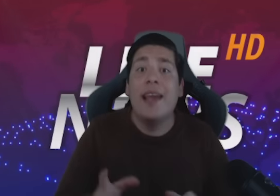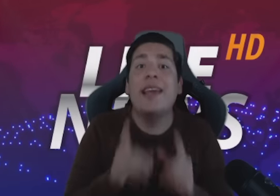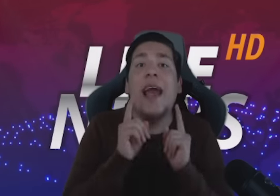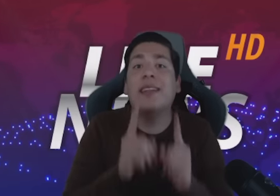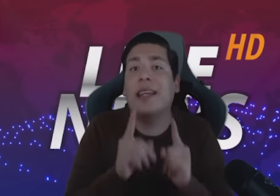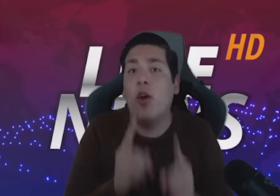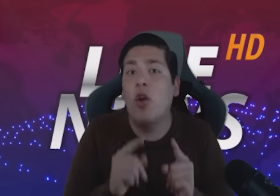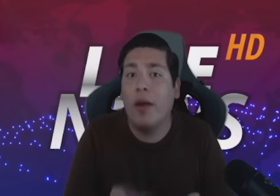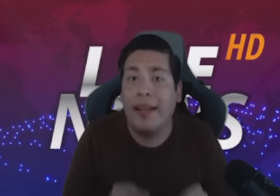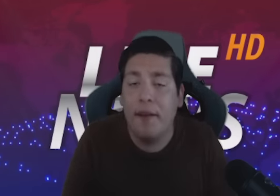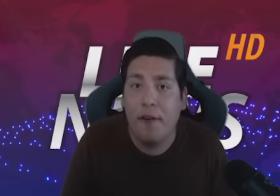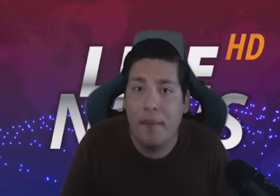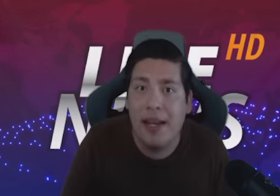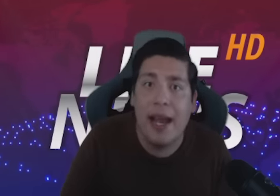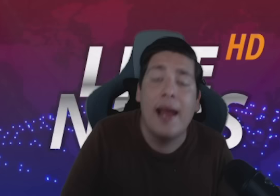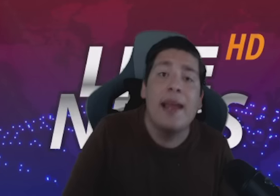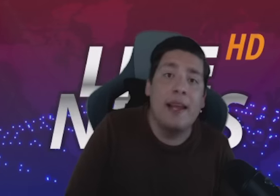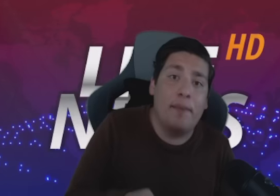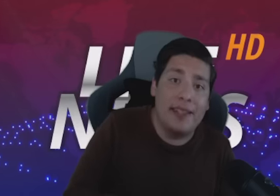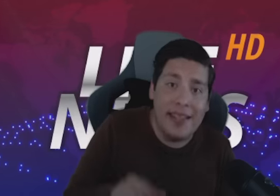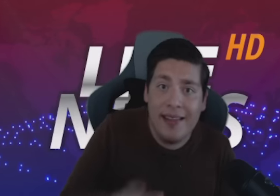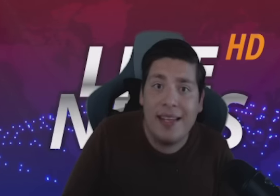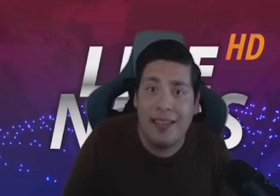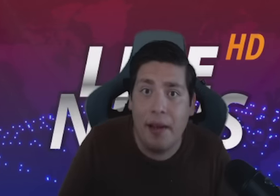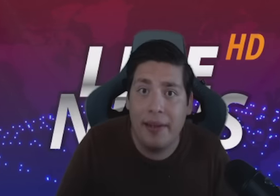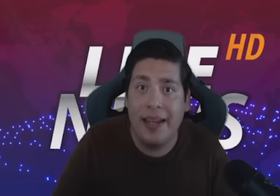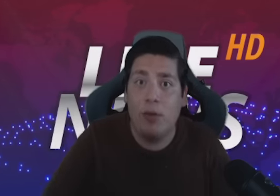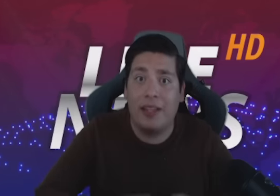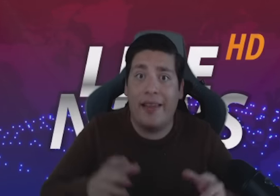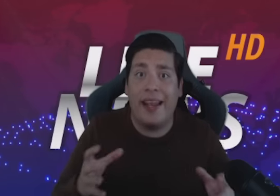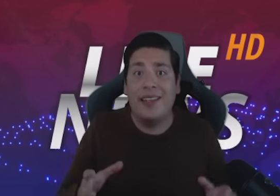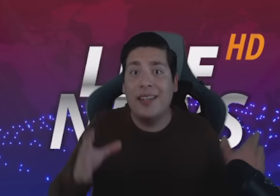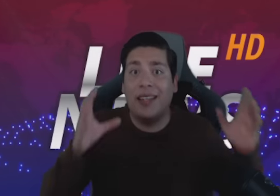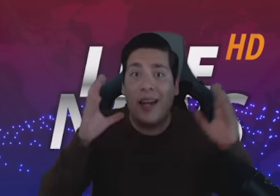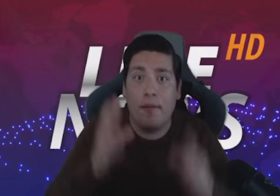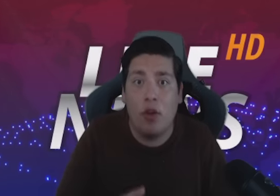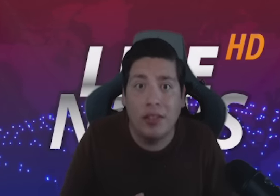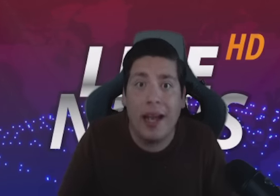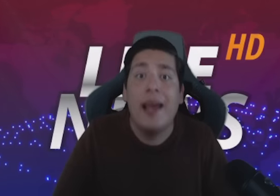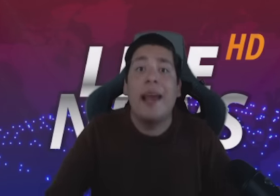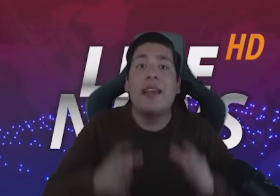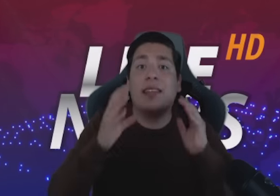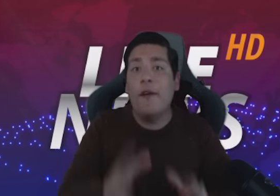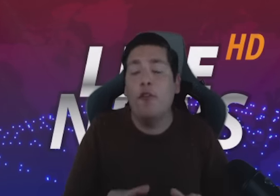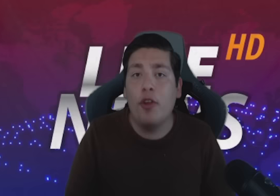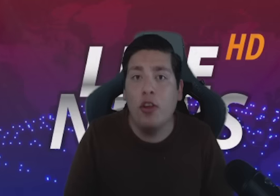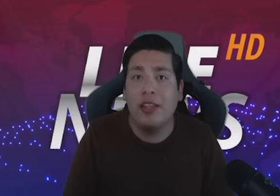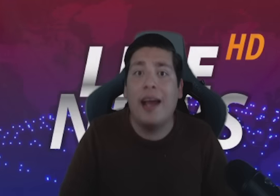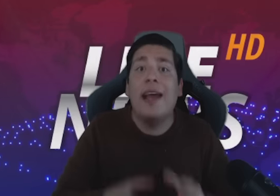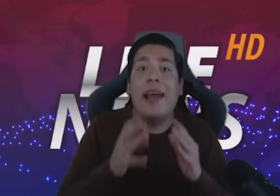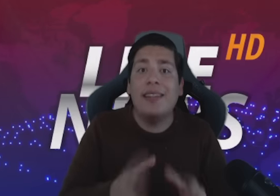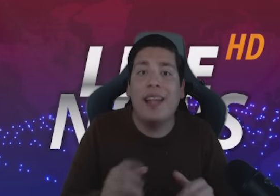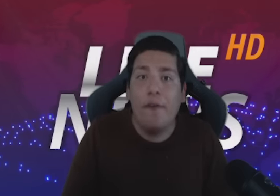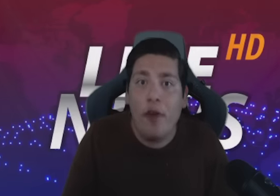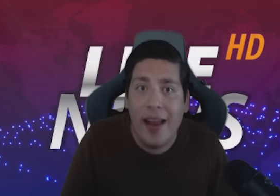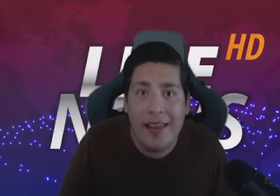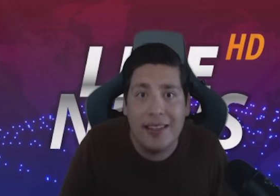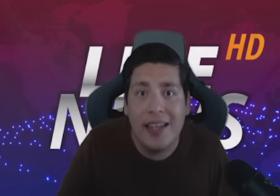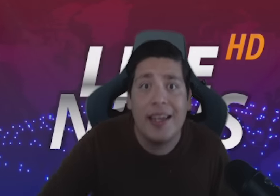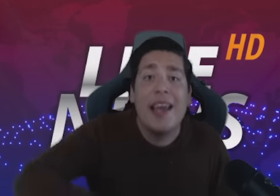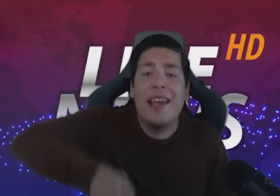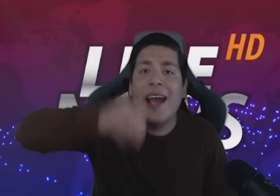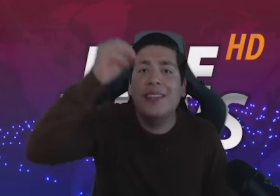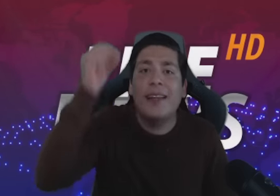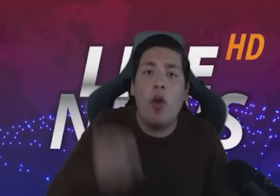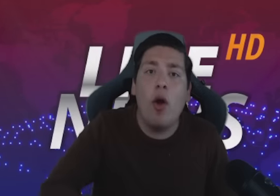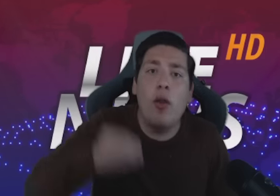ayuda. Y es que, ojo aquí familia, el presidente sabe que la ultraderecha está rabiosa, está furiosa, está fuera de